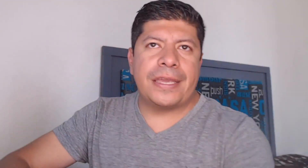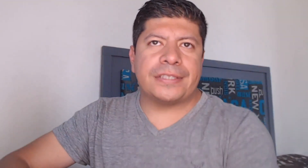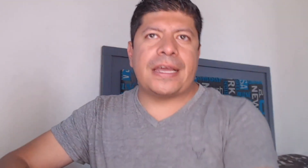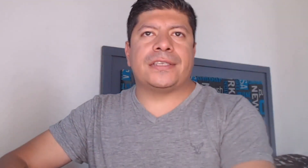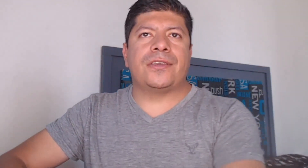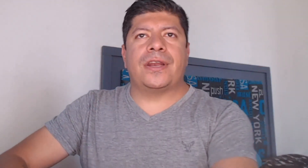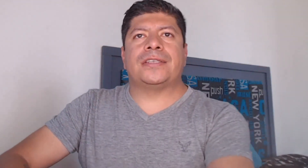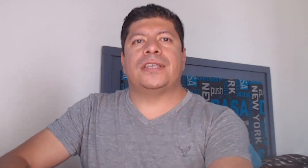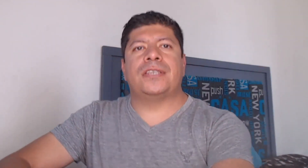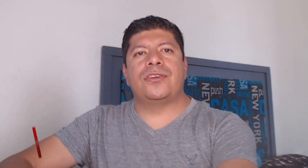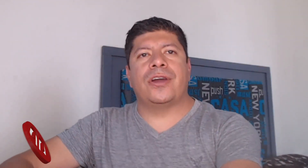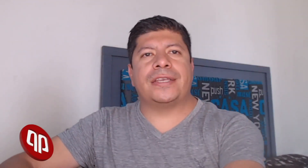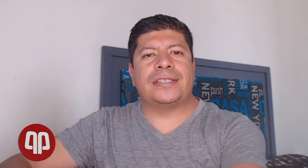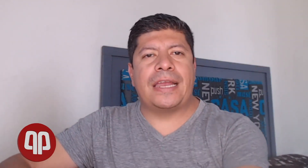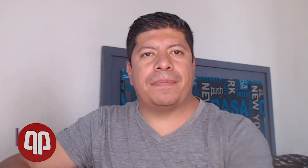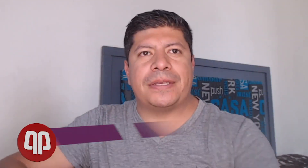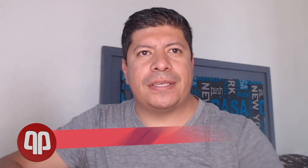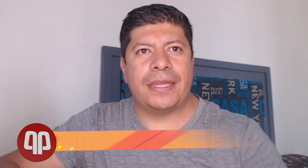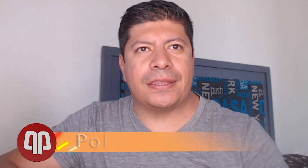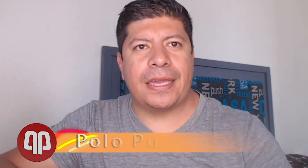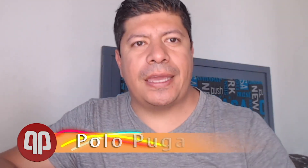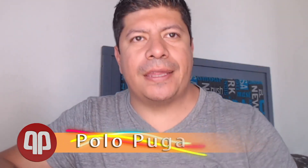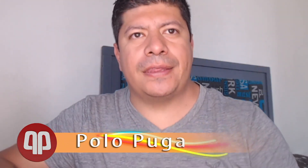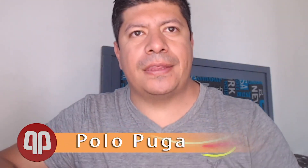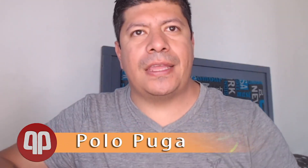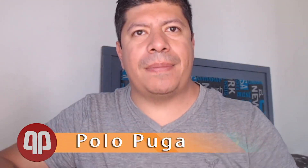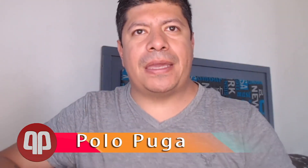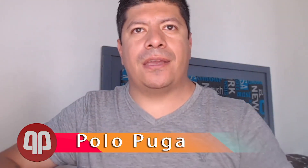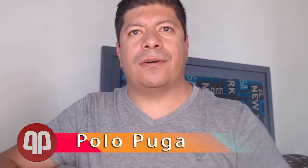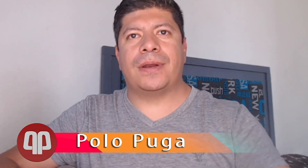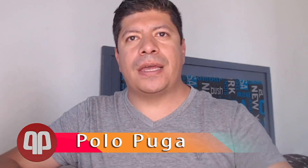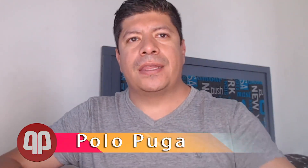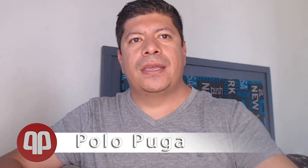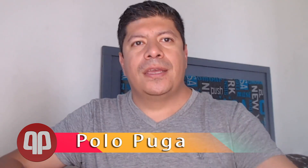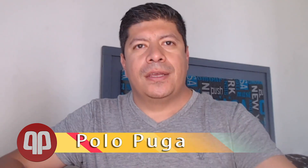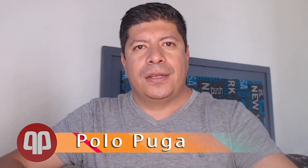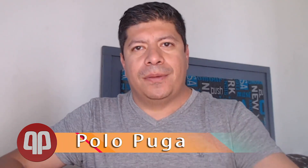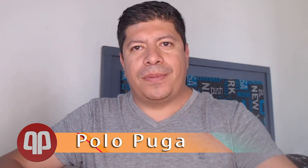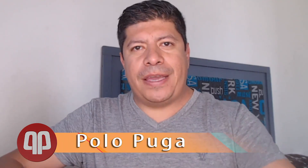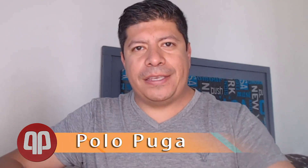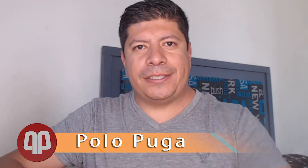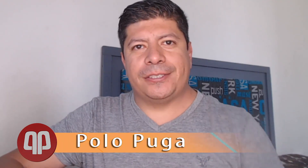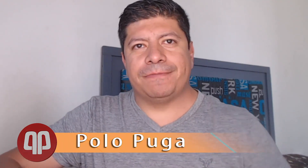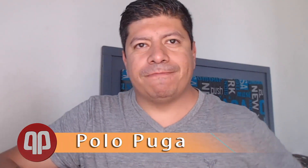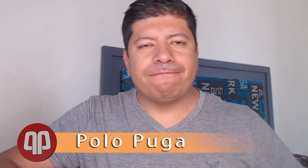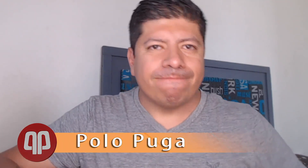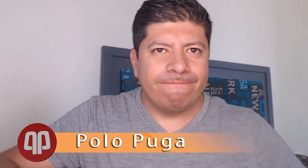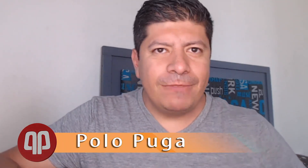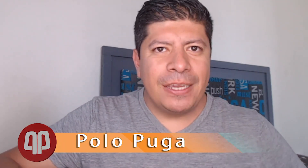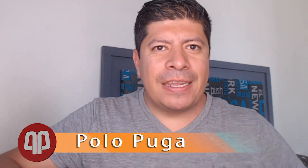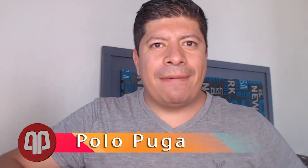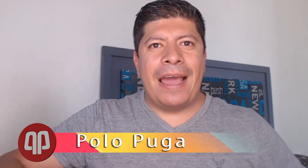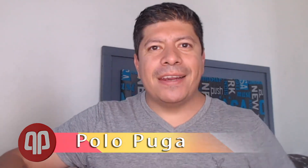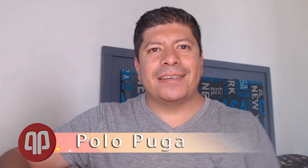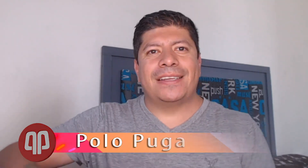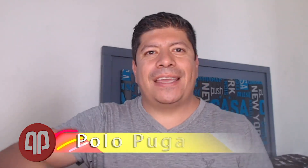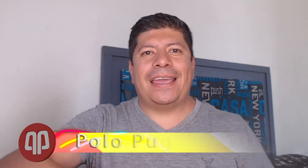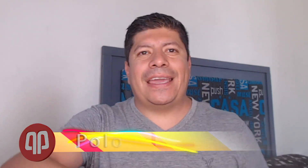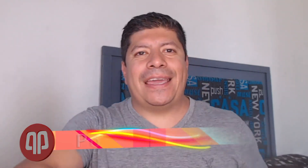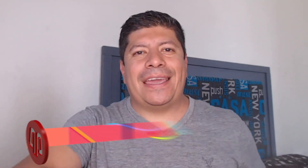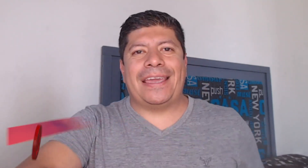Pues ahí está, señoras y señores, el presidente de México, ¿verdad? Pues ni